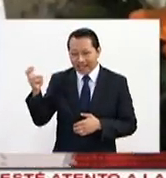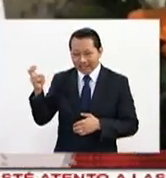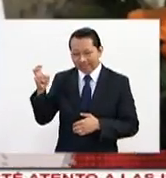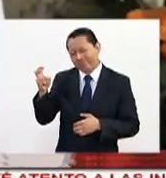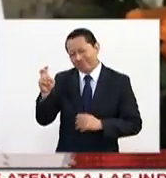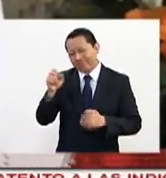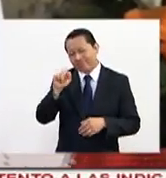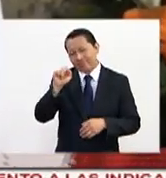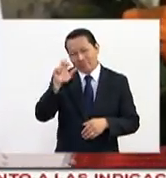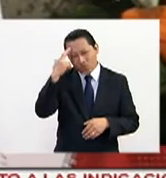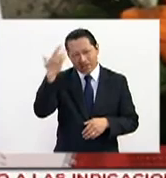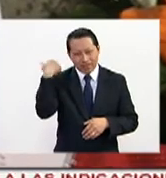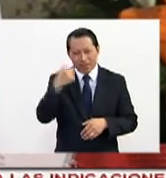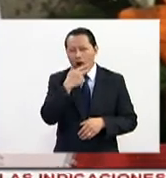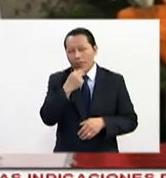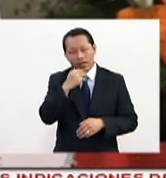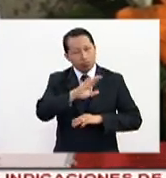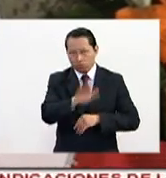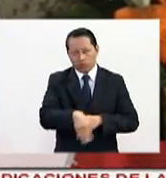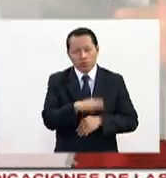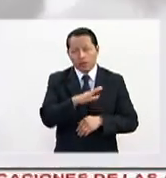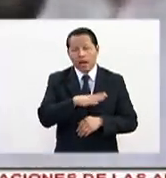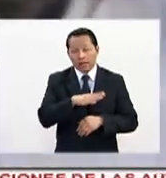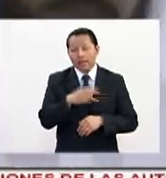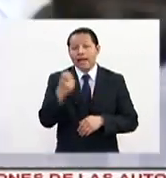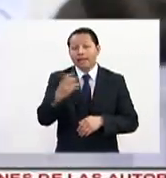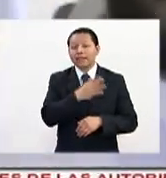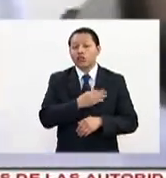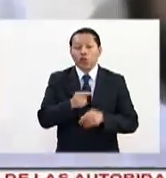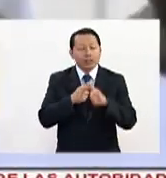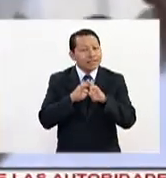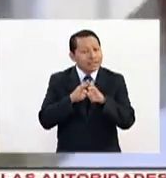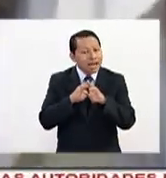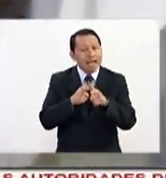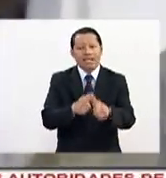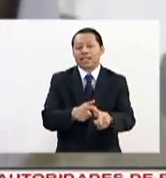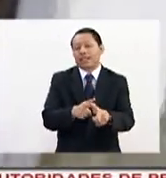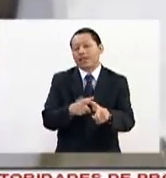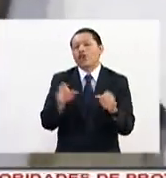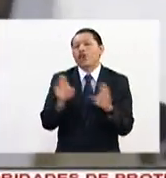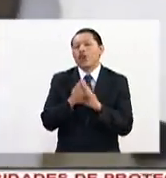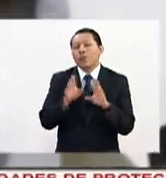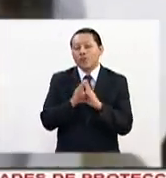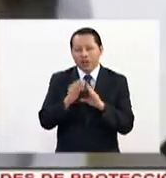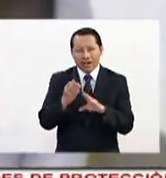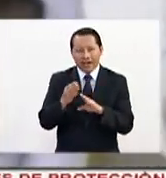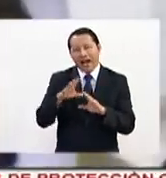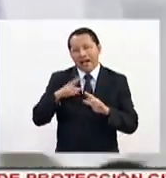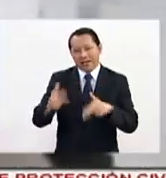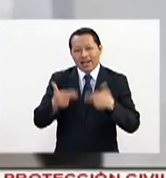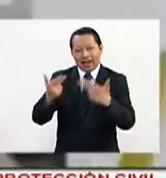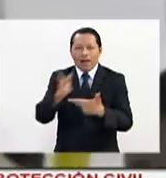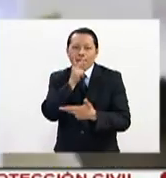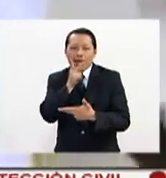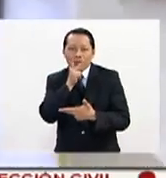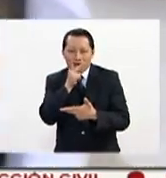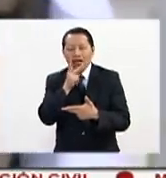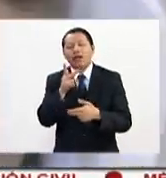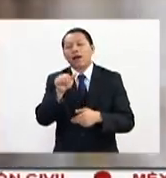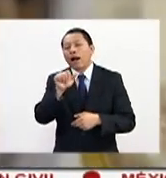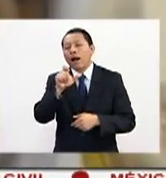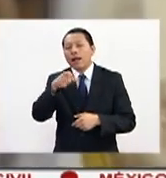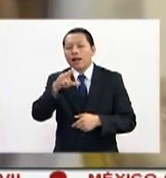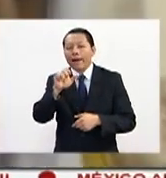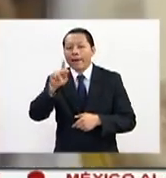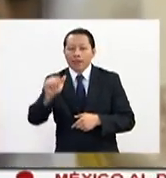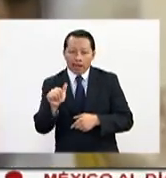terrorista ya muerto, y presuntamente elegido, este hijo, para continuar el legado de su padre al frente de Al Qaeda. El video, de 1 hora de duración,